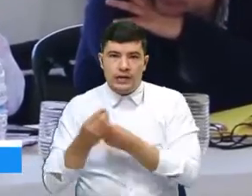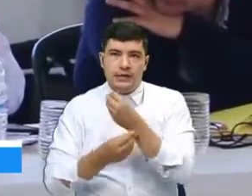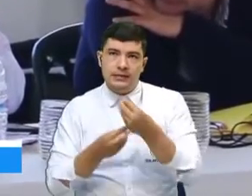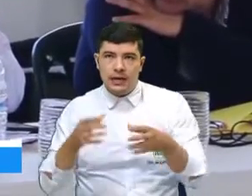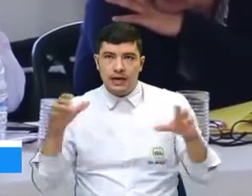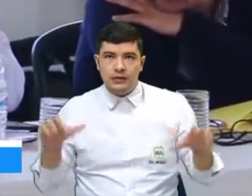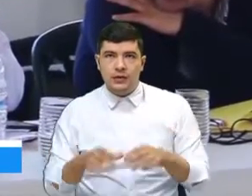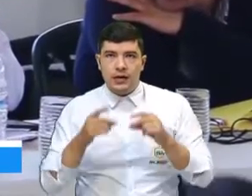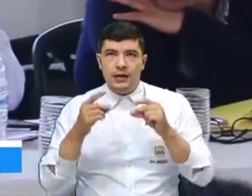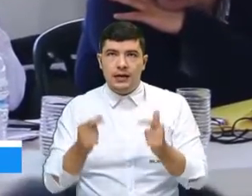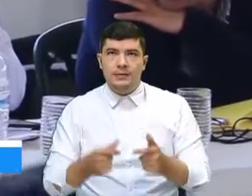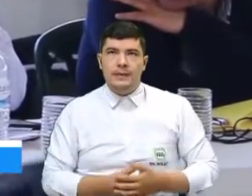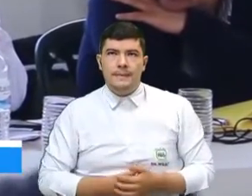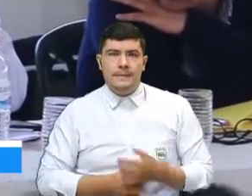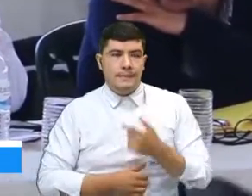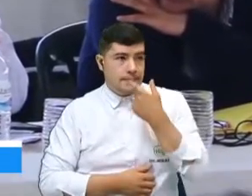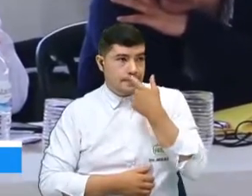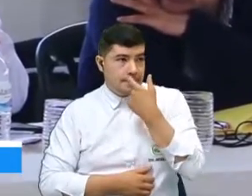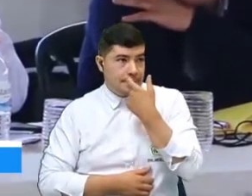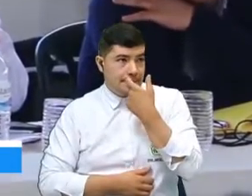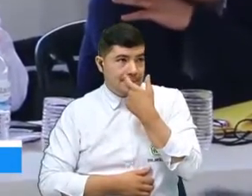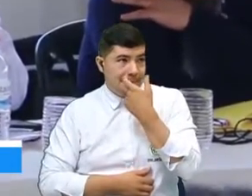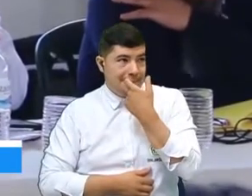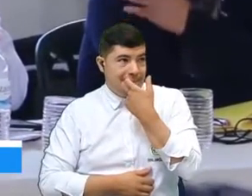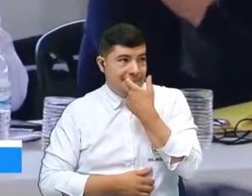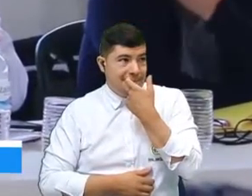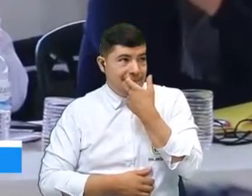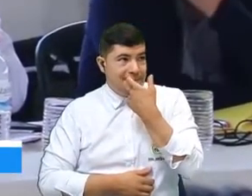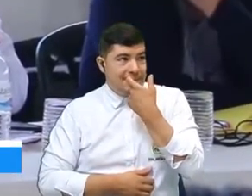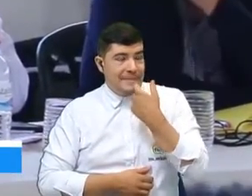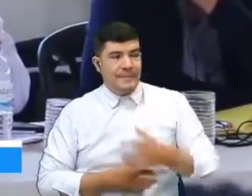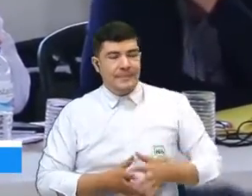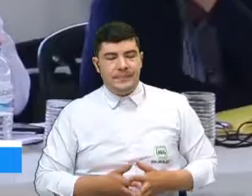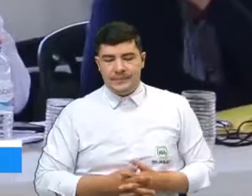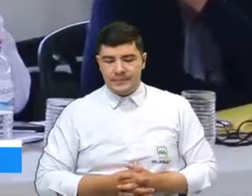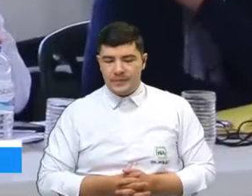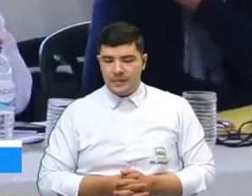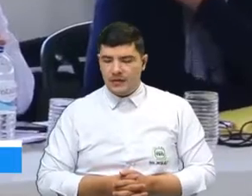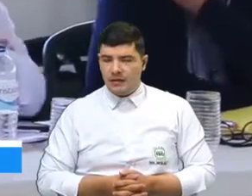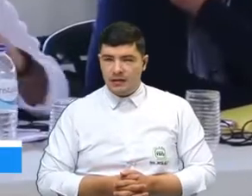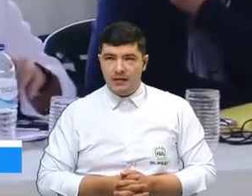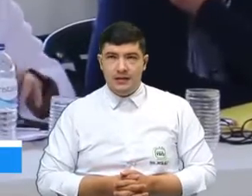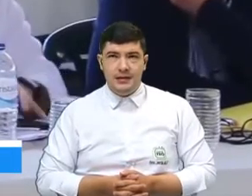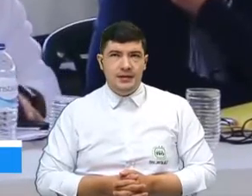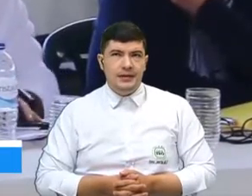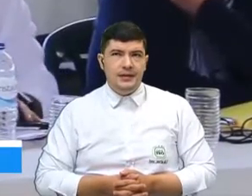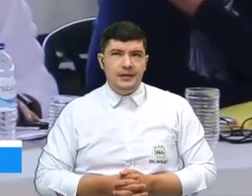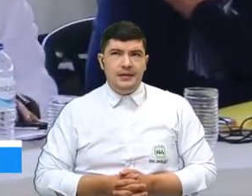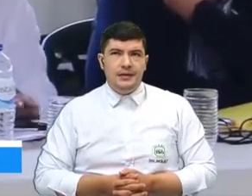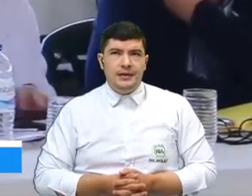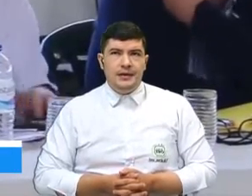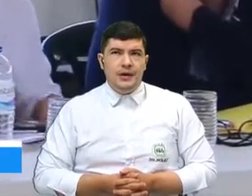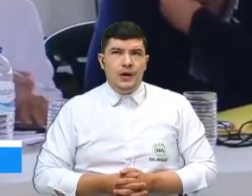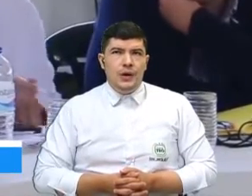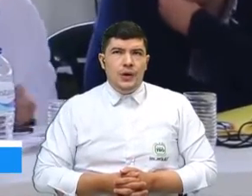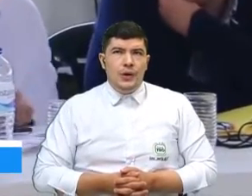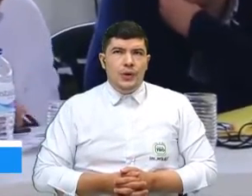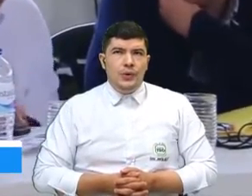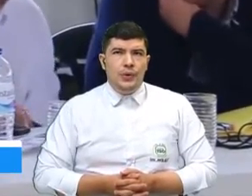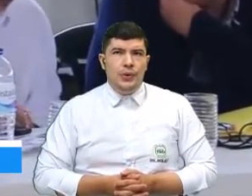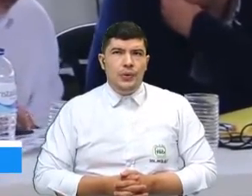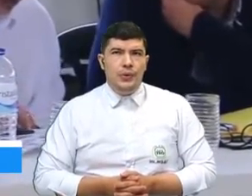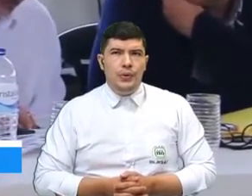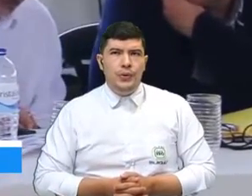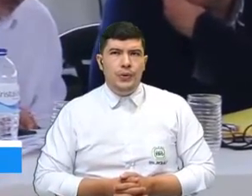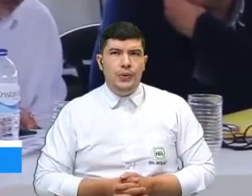19 propuestas que nos hace la Comisión de Vida, Reconciliación y Paz, que funciona aquí en el